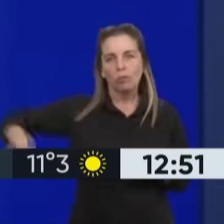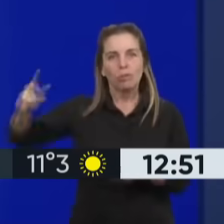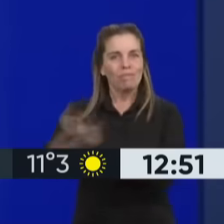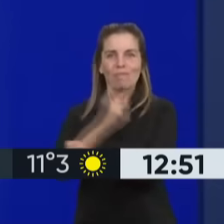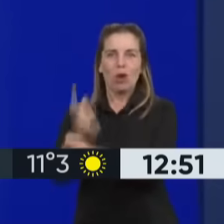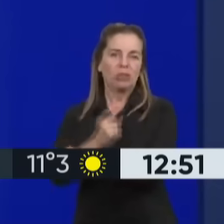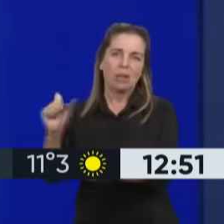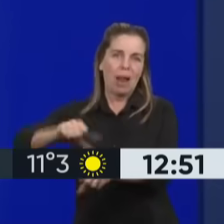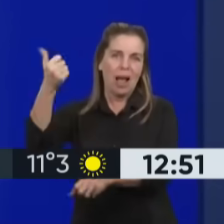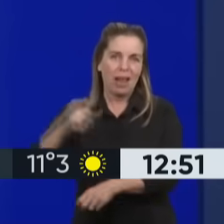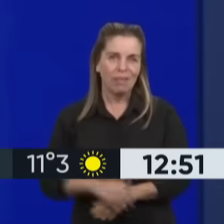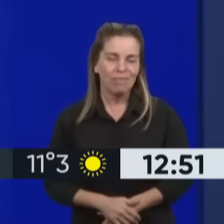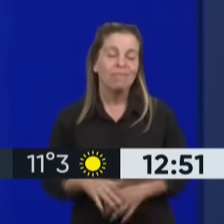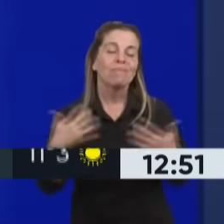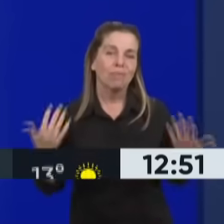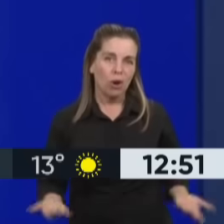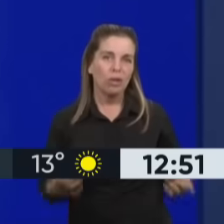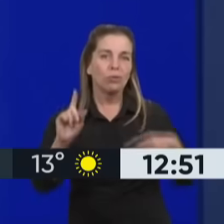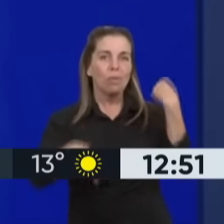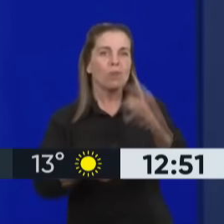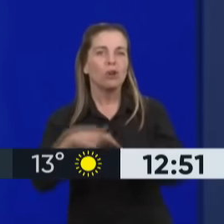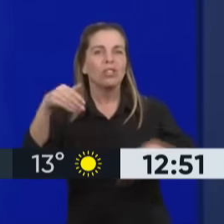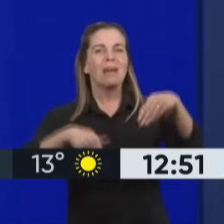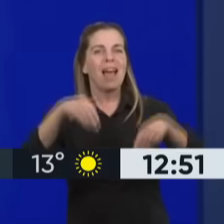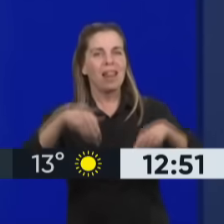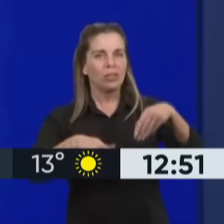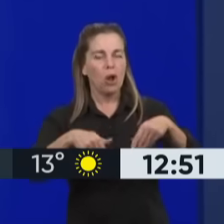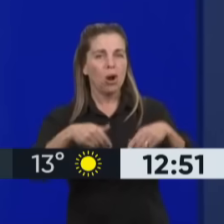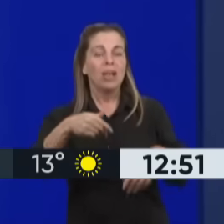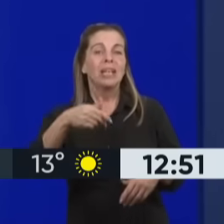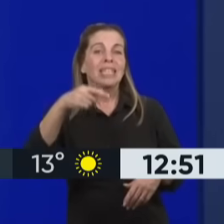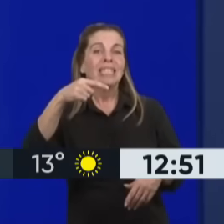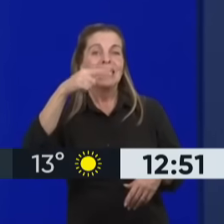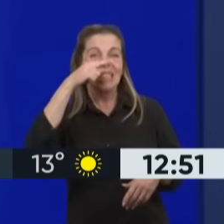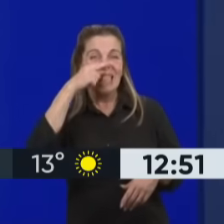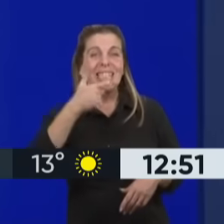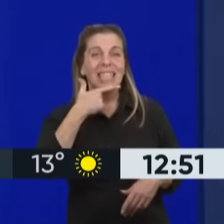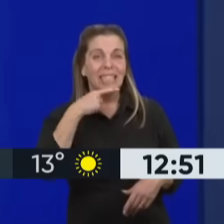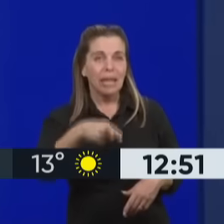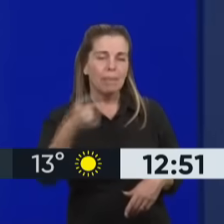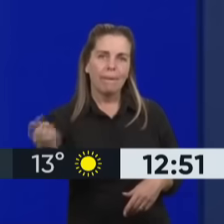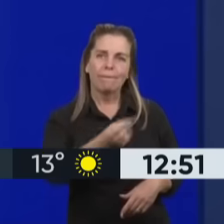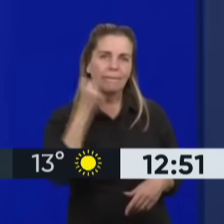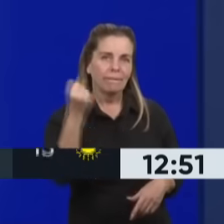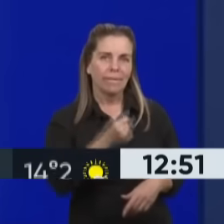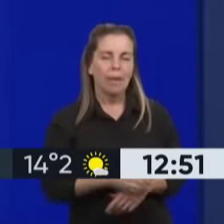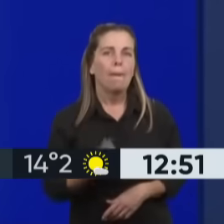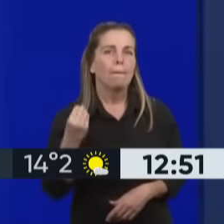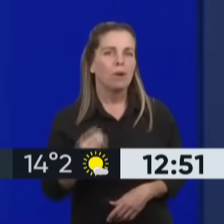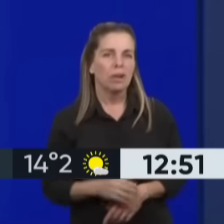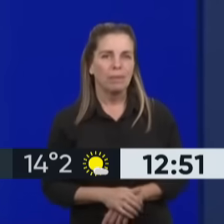eso es tan importante la elección del 7 de septiembre, porque